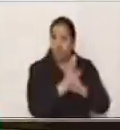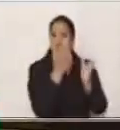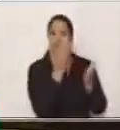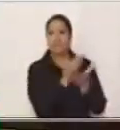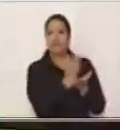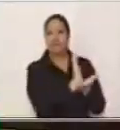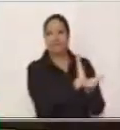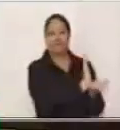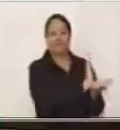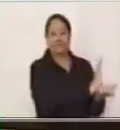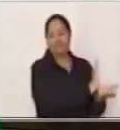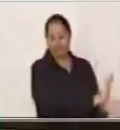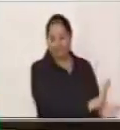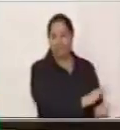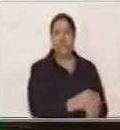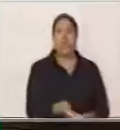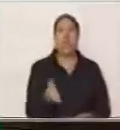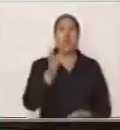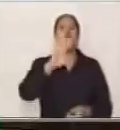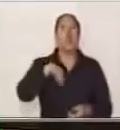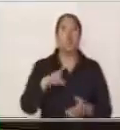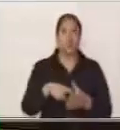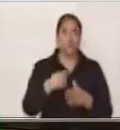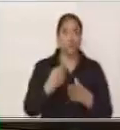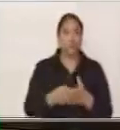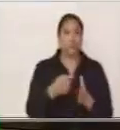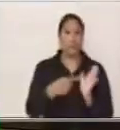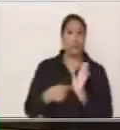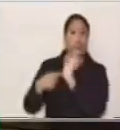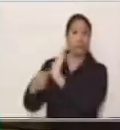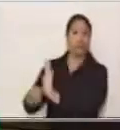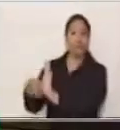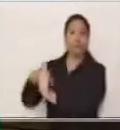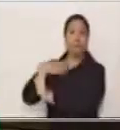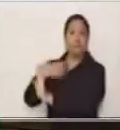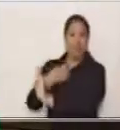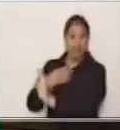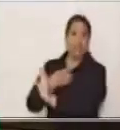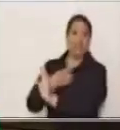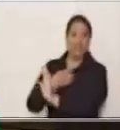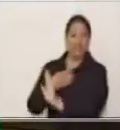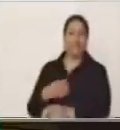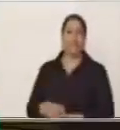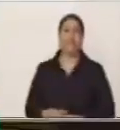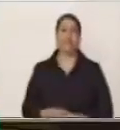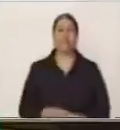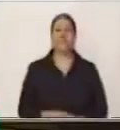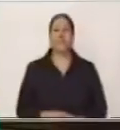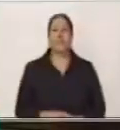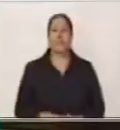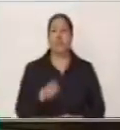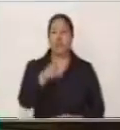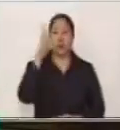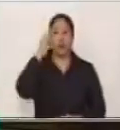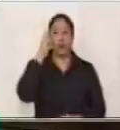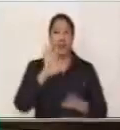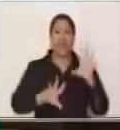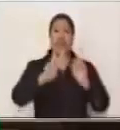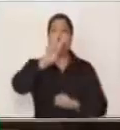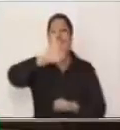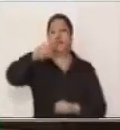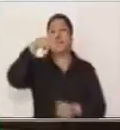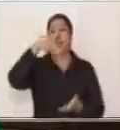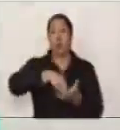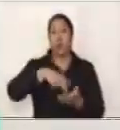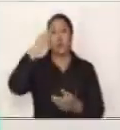de Aprendo en Casa para que cuando regresemos a clase se lo puedas presentar a tus profesores. De igual manera, recuerda que el 12 de junio se conmemora